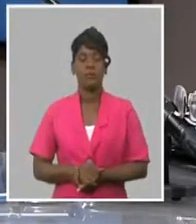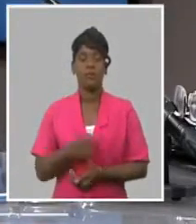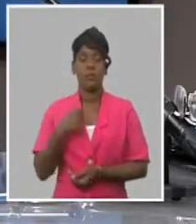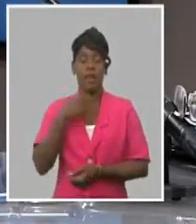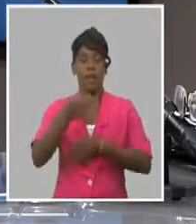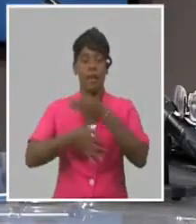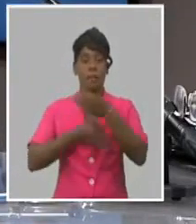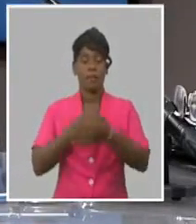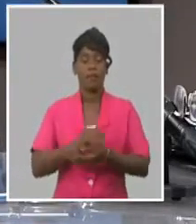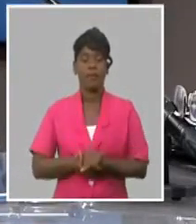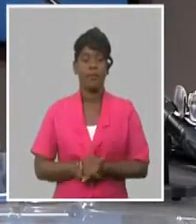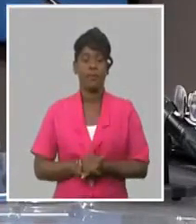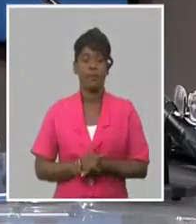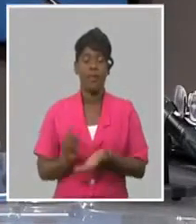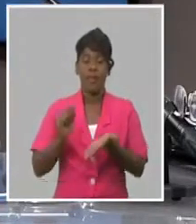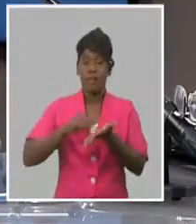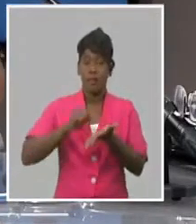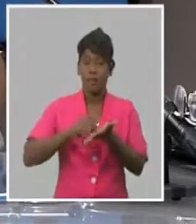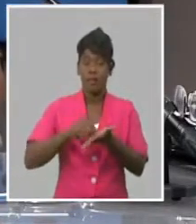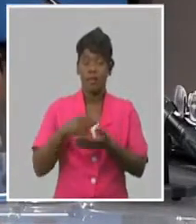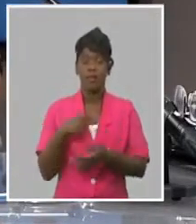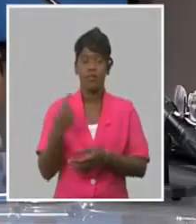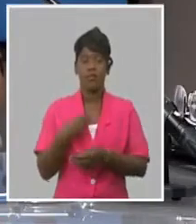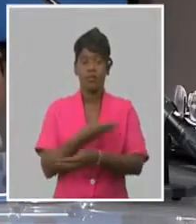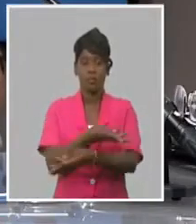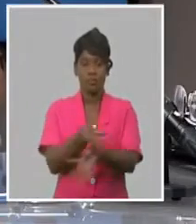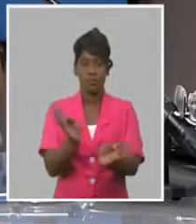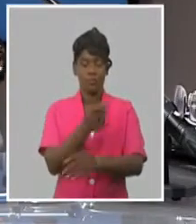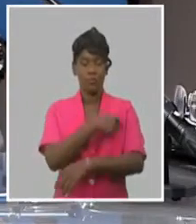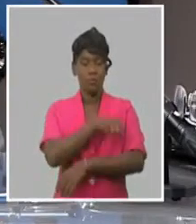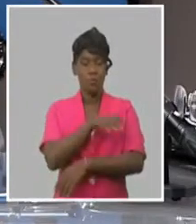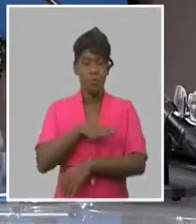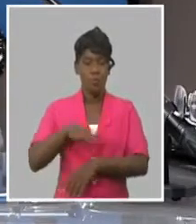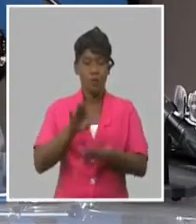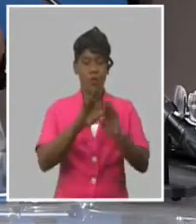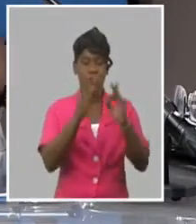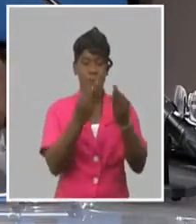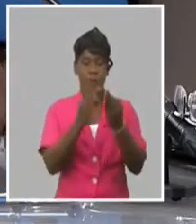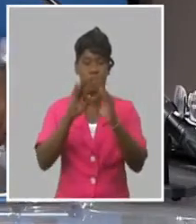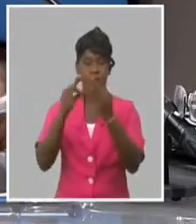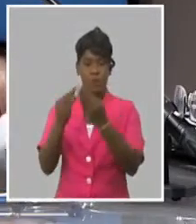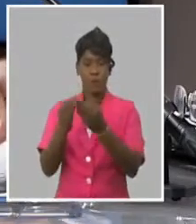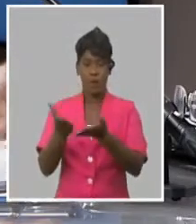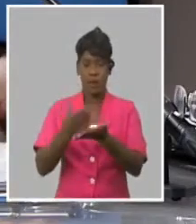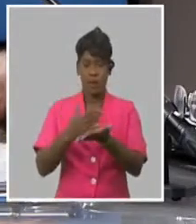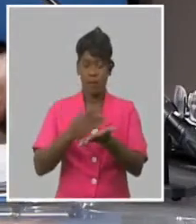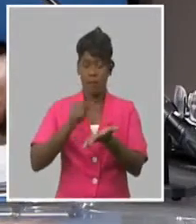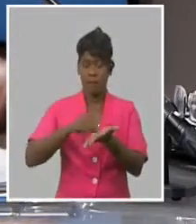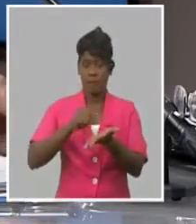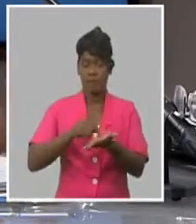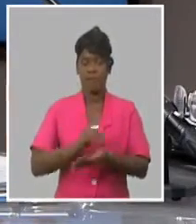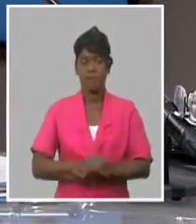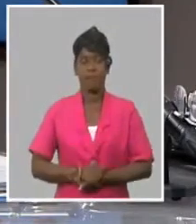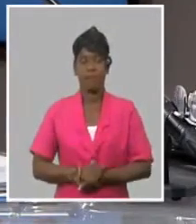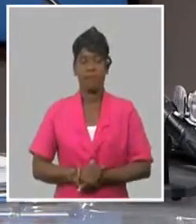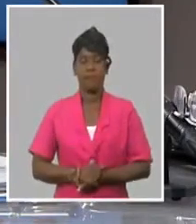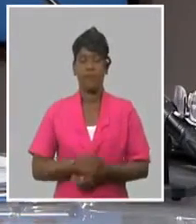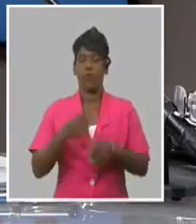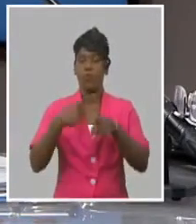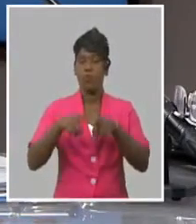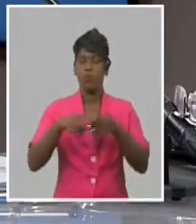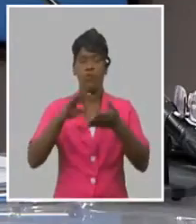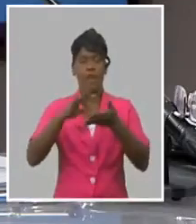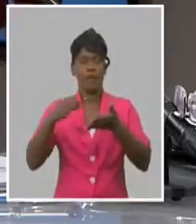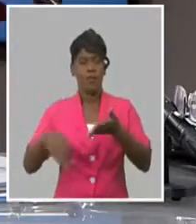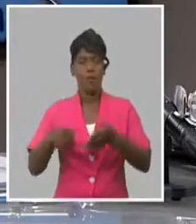nos repartimos por la libreta una canasta de bienes y servicios. Nosotros por la libreta repartimos una